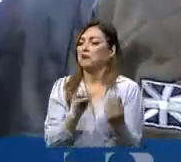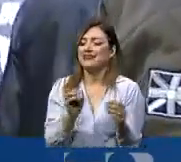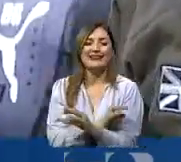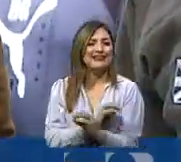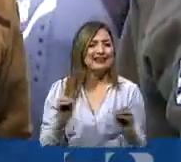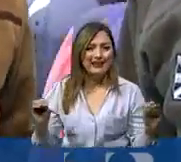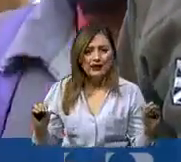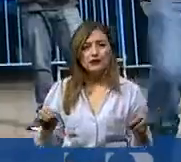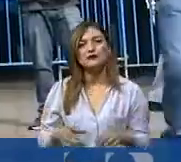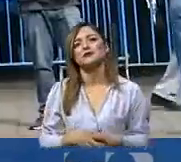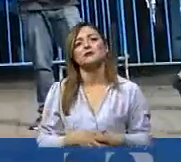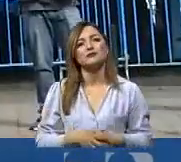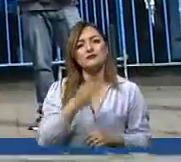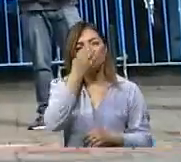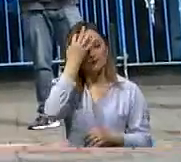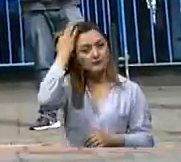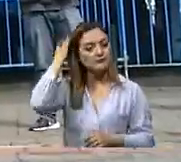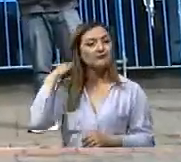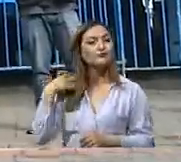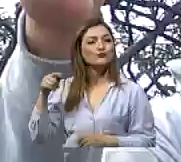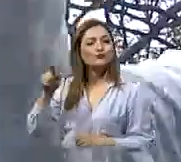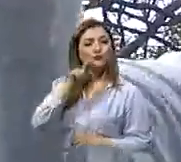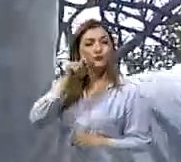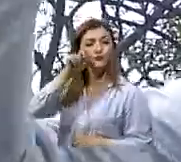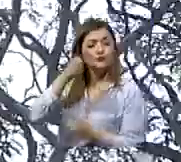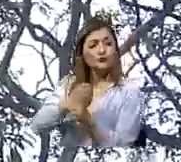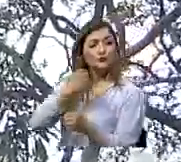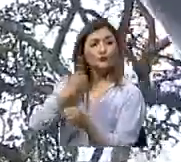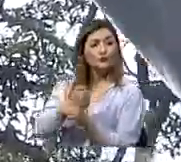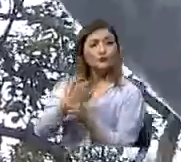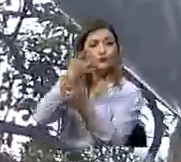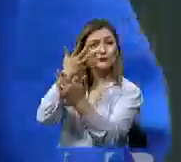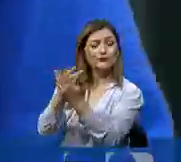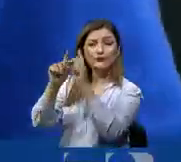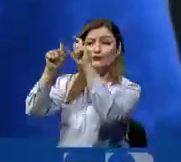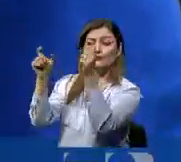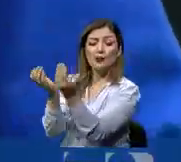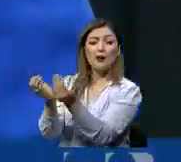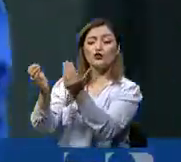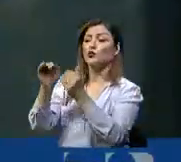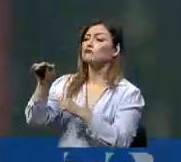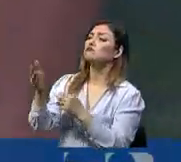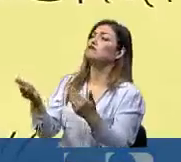dado ningún tipo de solución. Ante los reclamos de los trabajadores, acudimos hasta Emaseo y nos